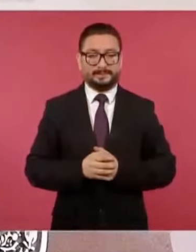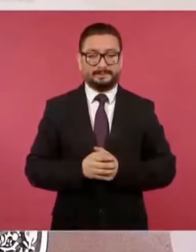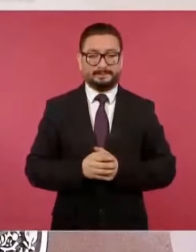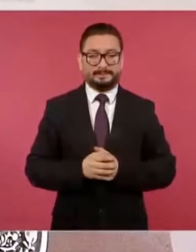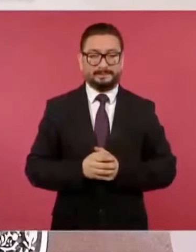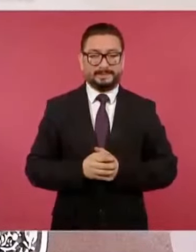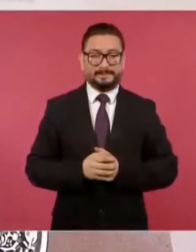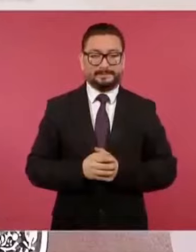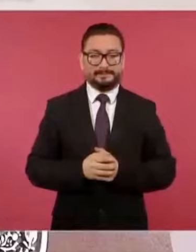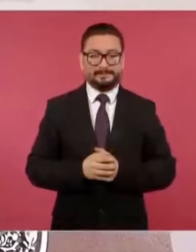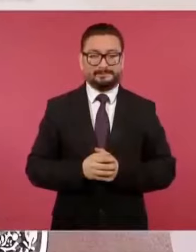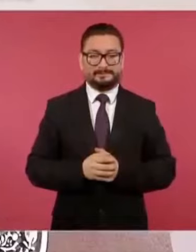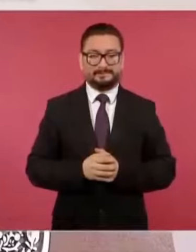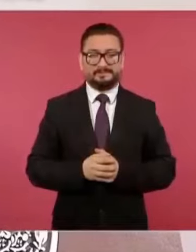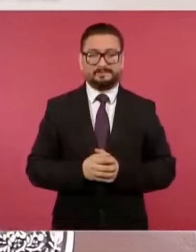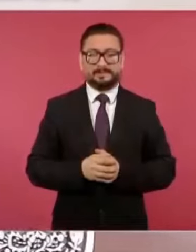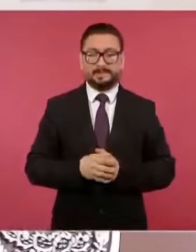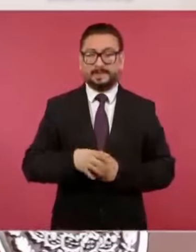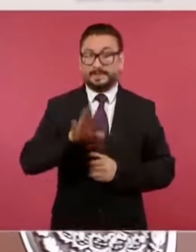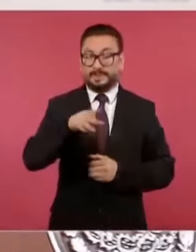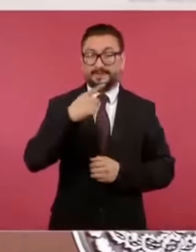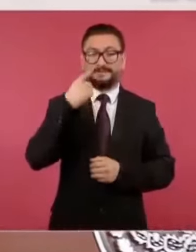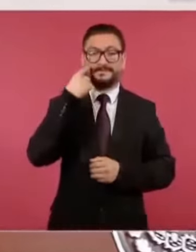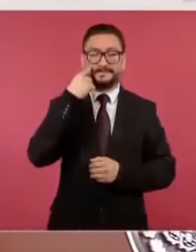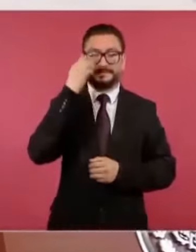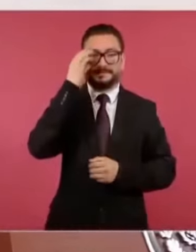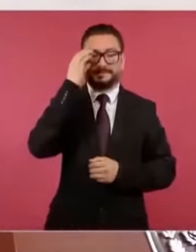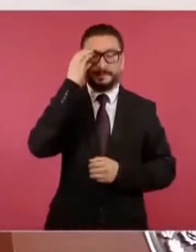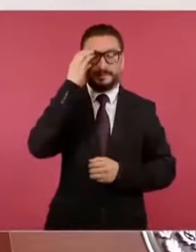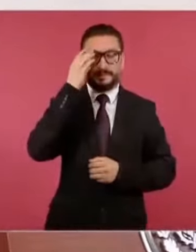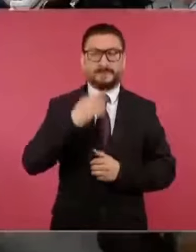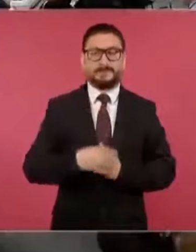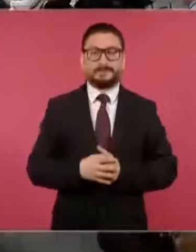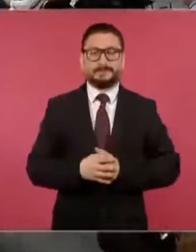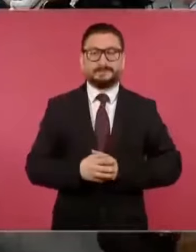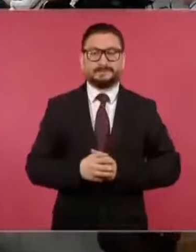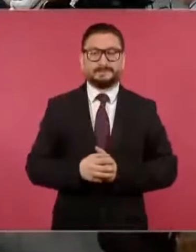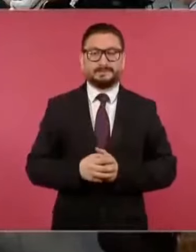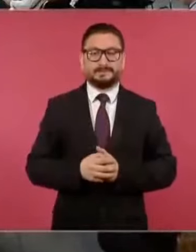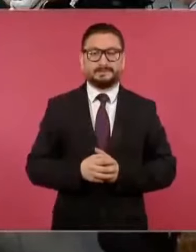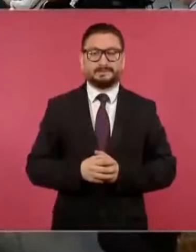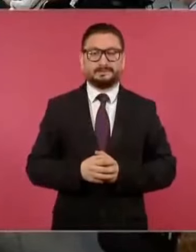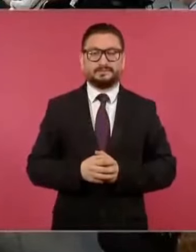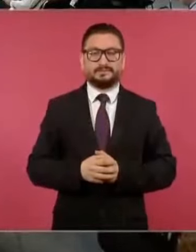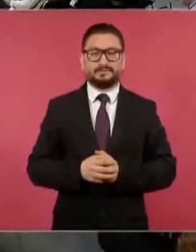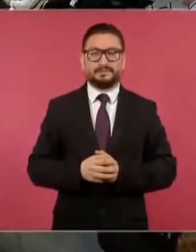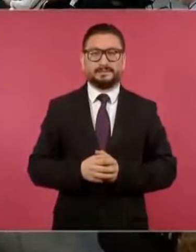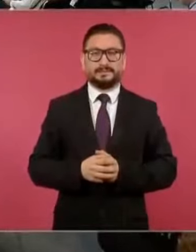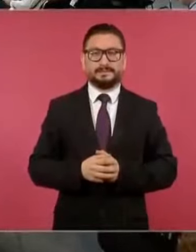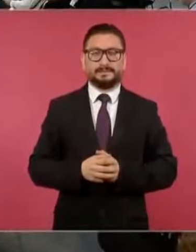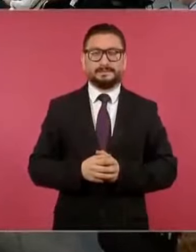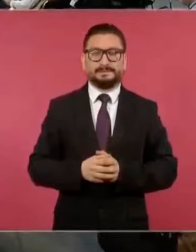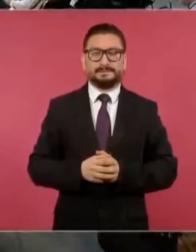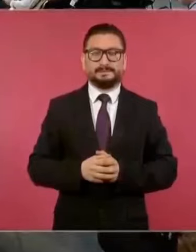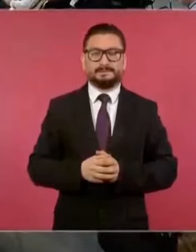Y fíjense, su